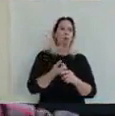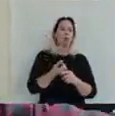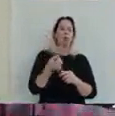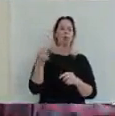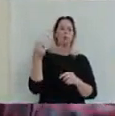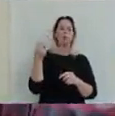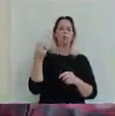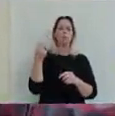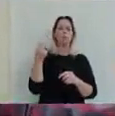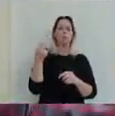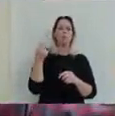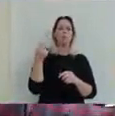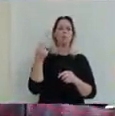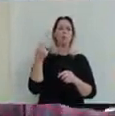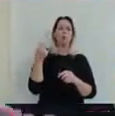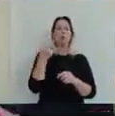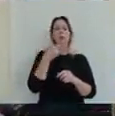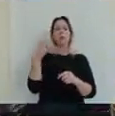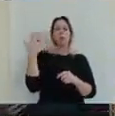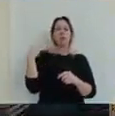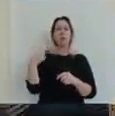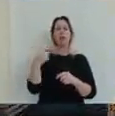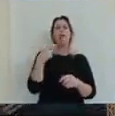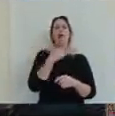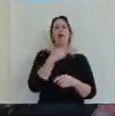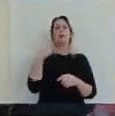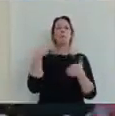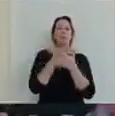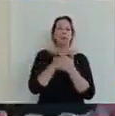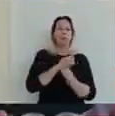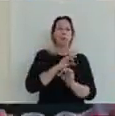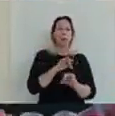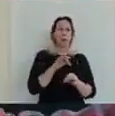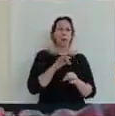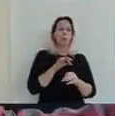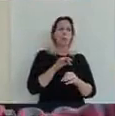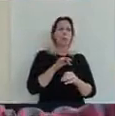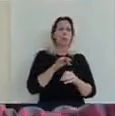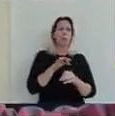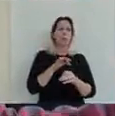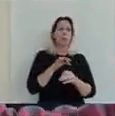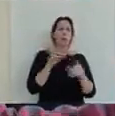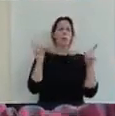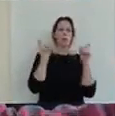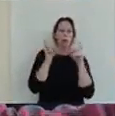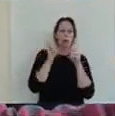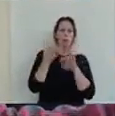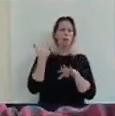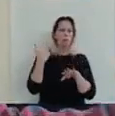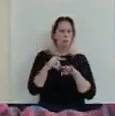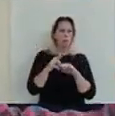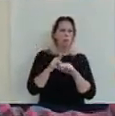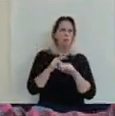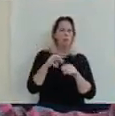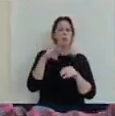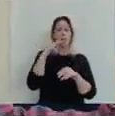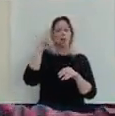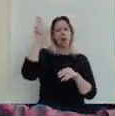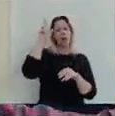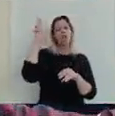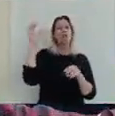los últimos días de la semana pasada. Quiero comenzar por recordar el pasado viernes 8 de mayo,